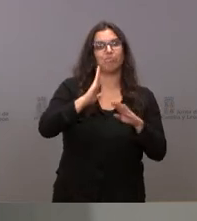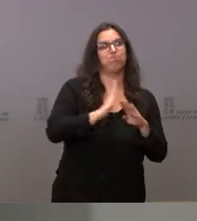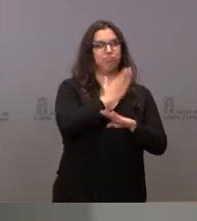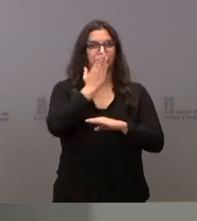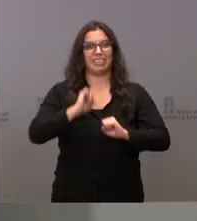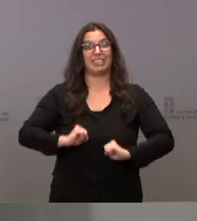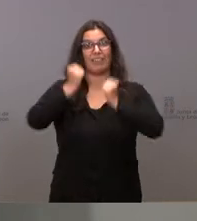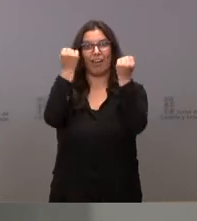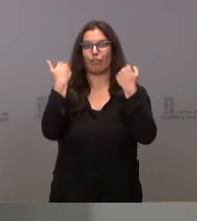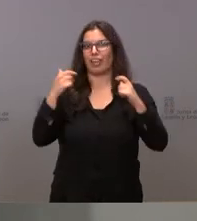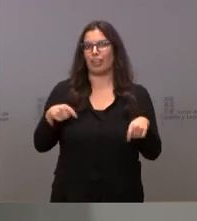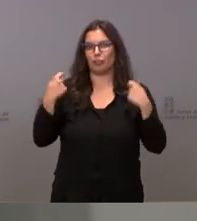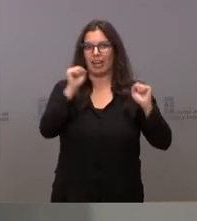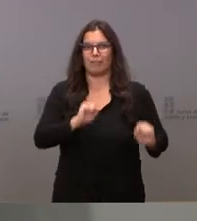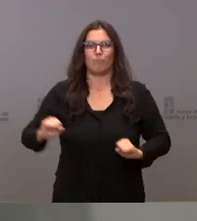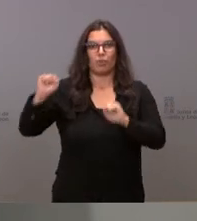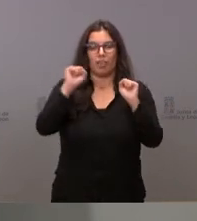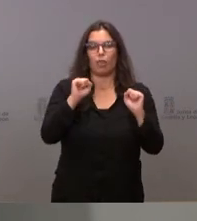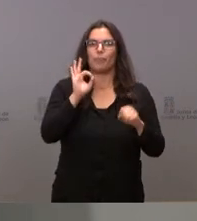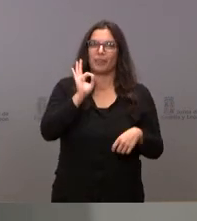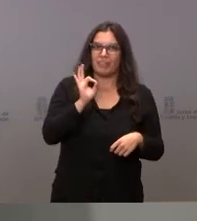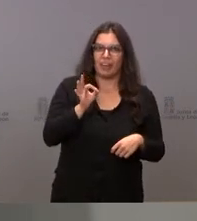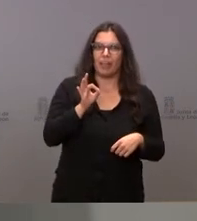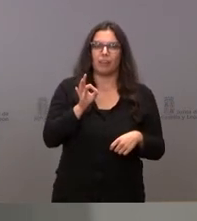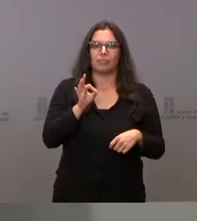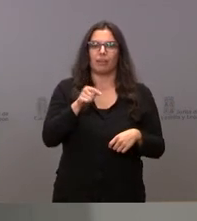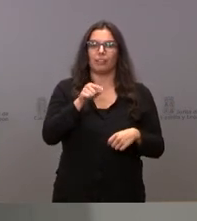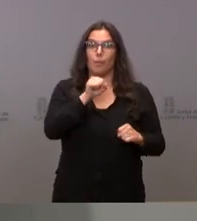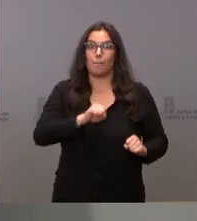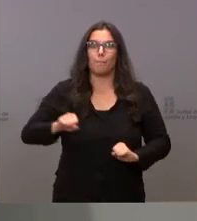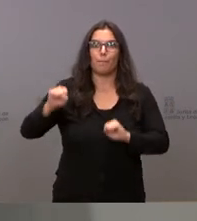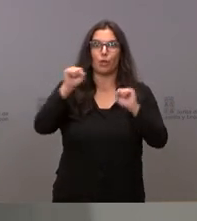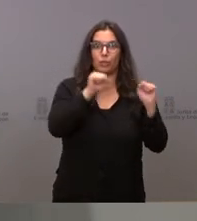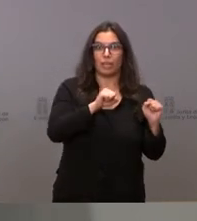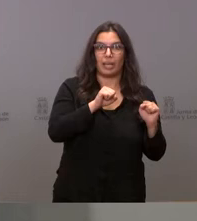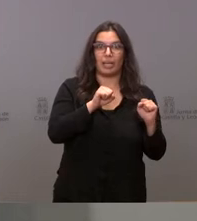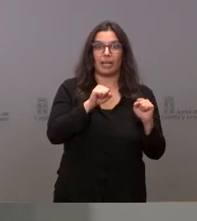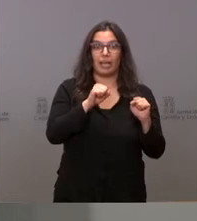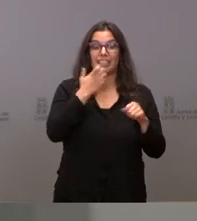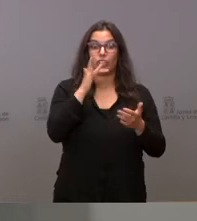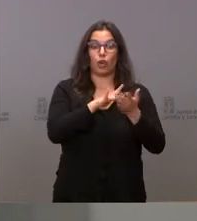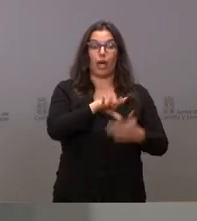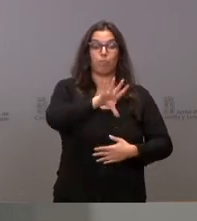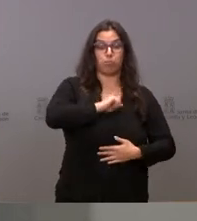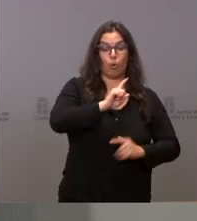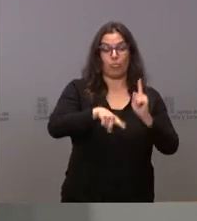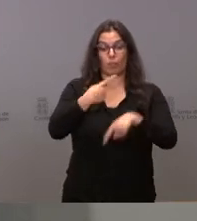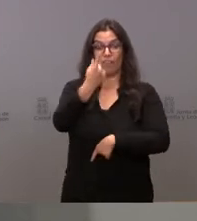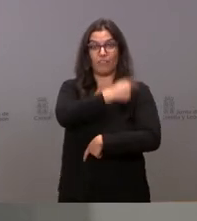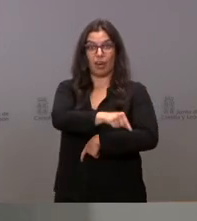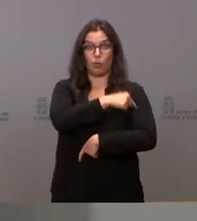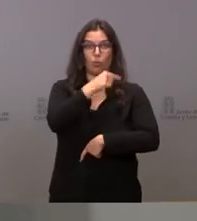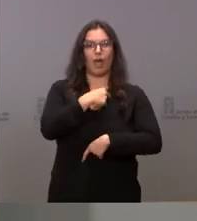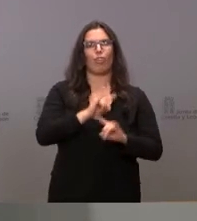por vía natural, que sabemos que es una inmunidad más protectora el que lo ha pasado y se ha vacunado que el que solo se ha vacunado, con lo cual eso